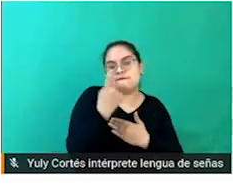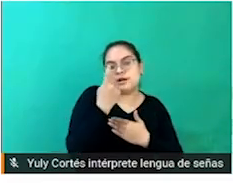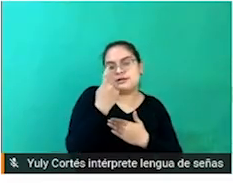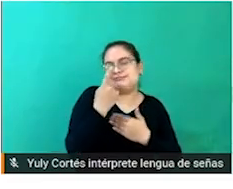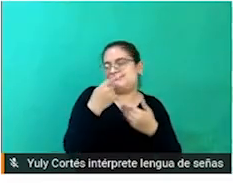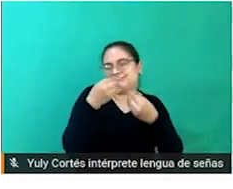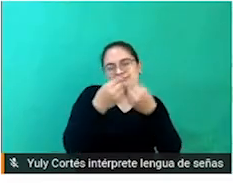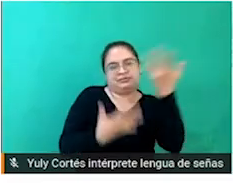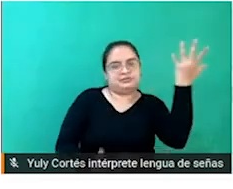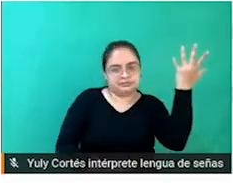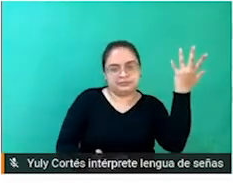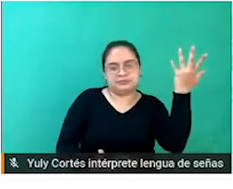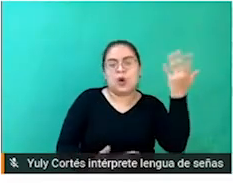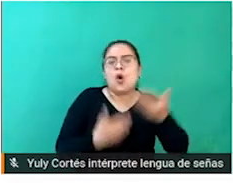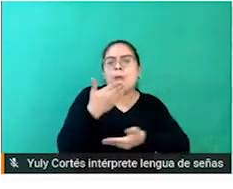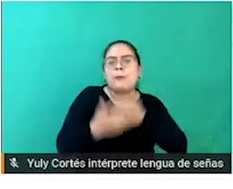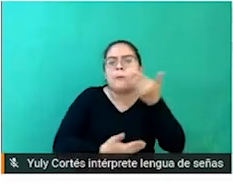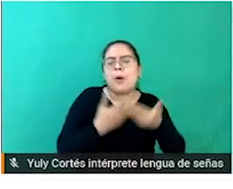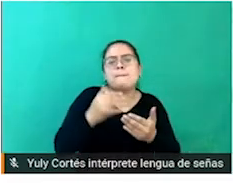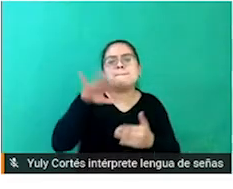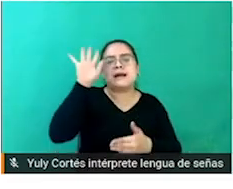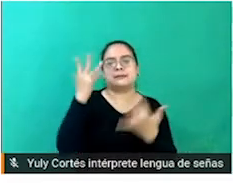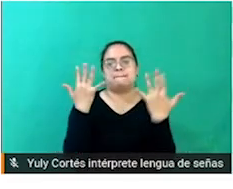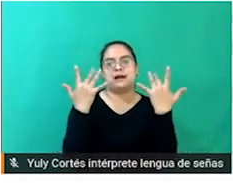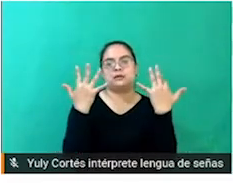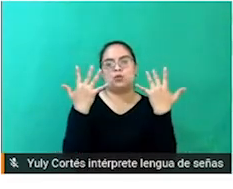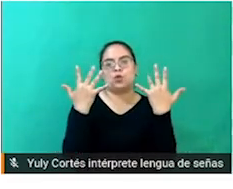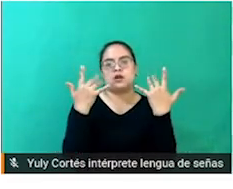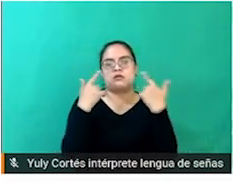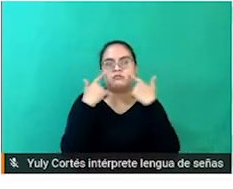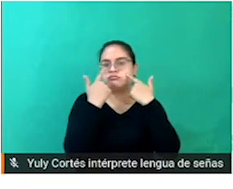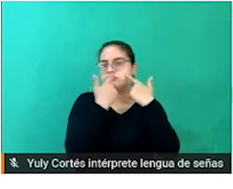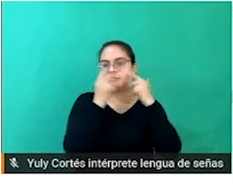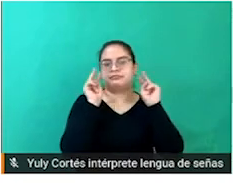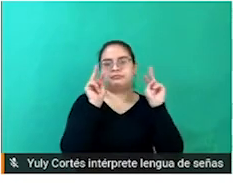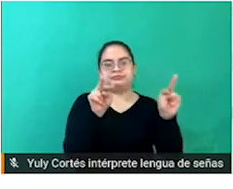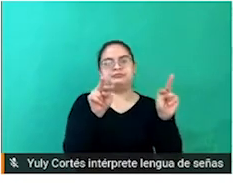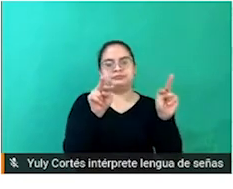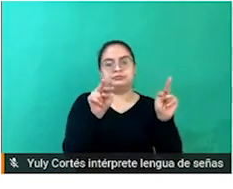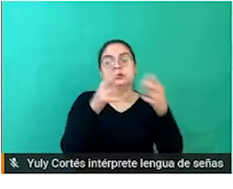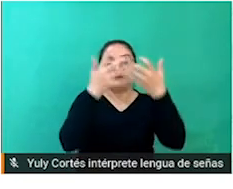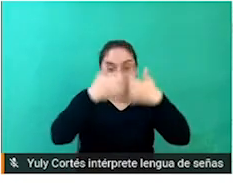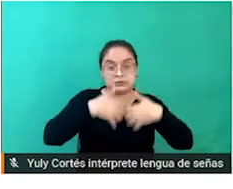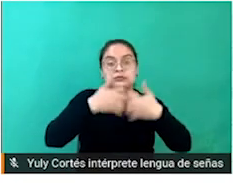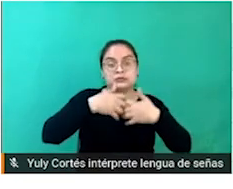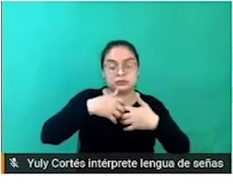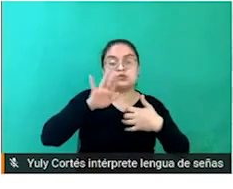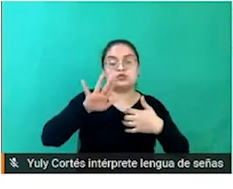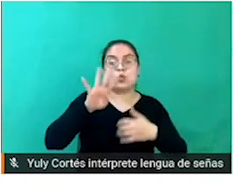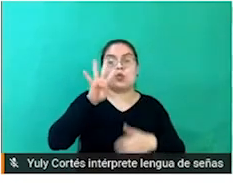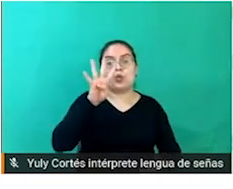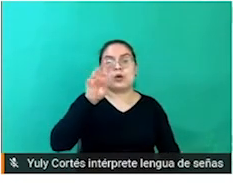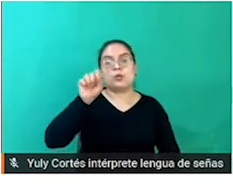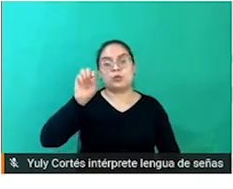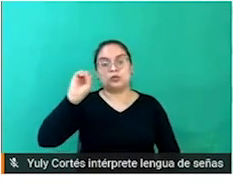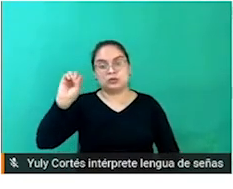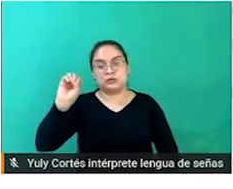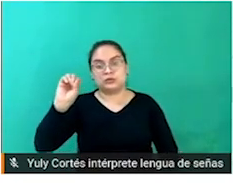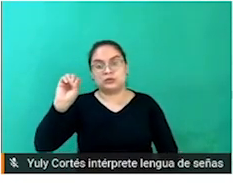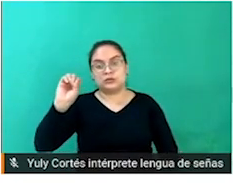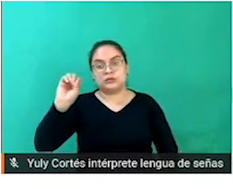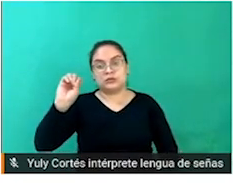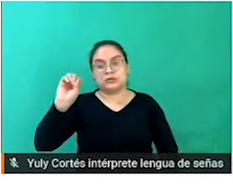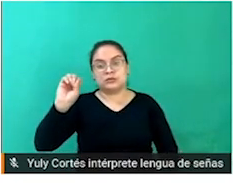proceso completamente manual, es un proceso observador. No necesitamos Industria 4.0, pero sí necesitamos